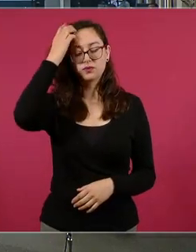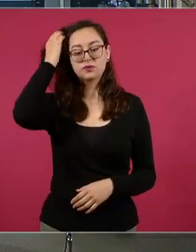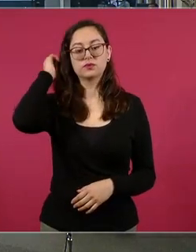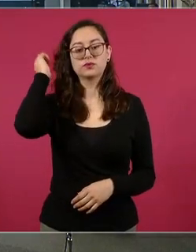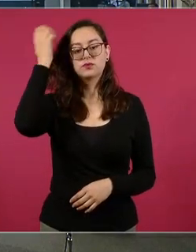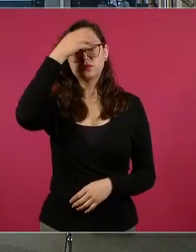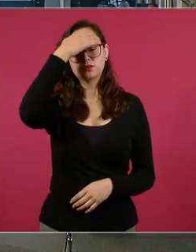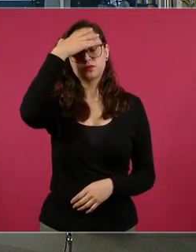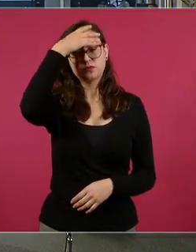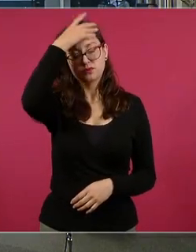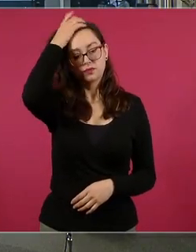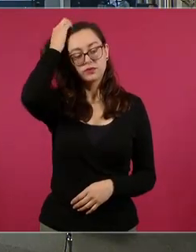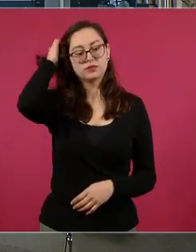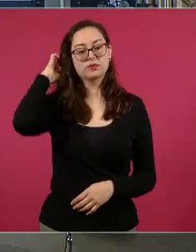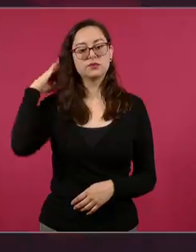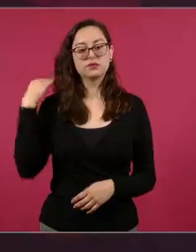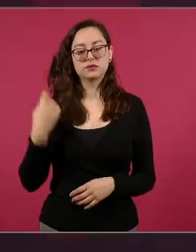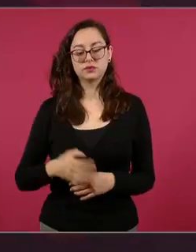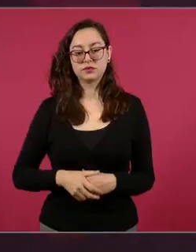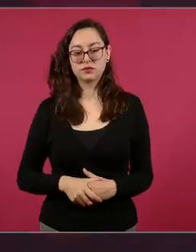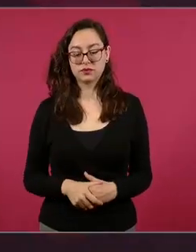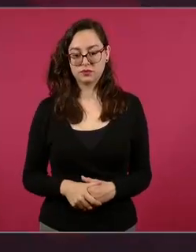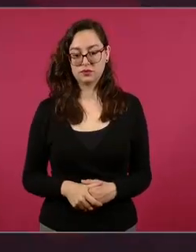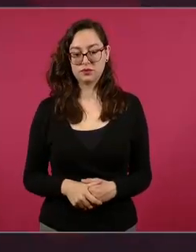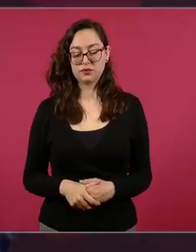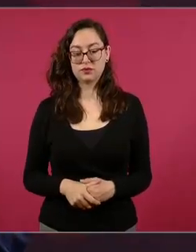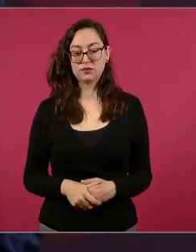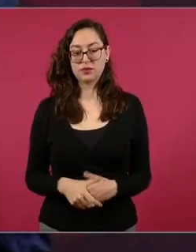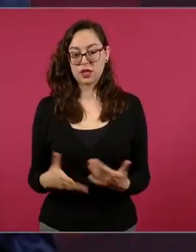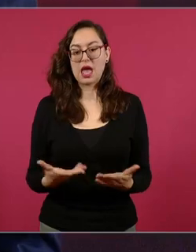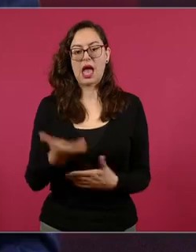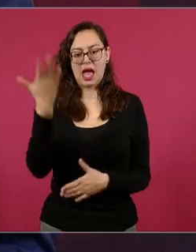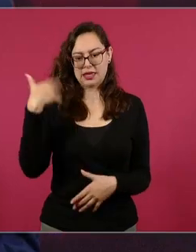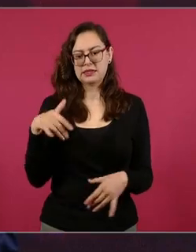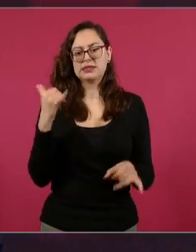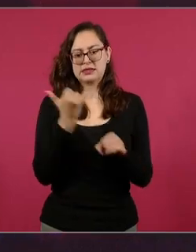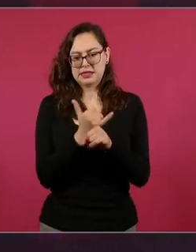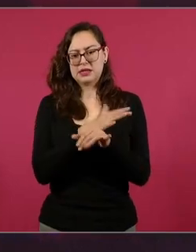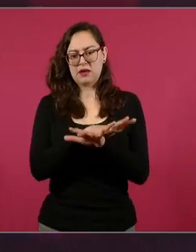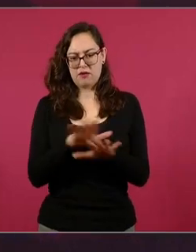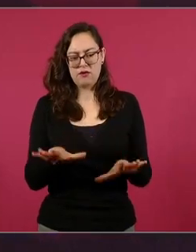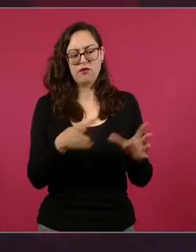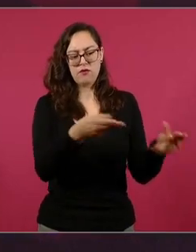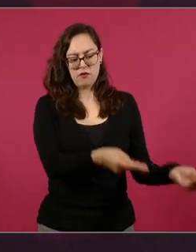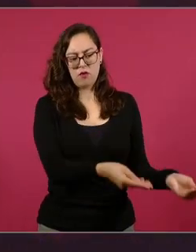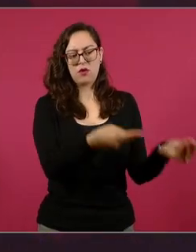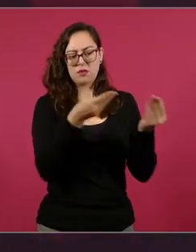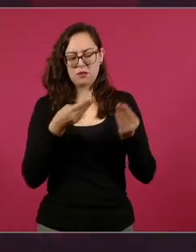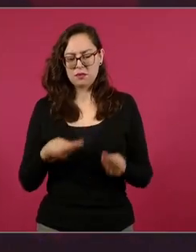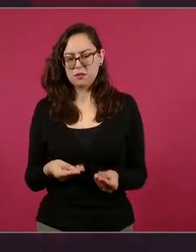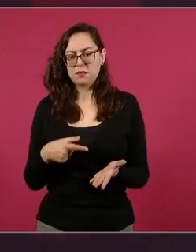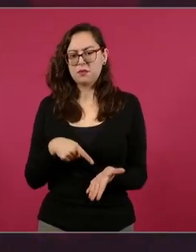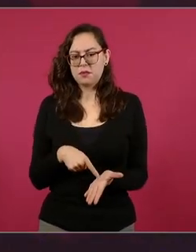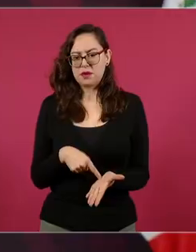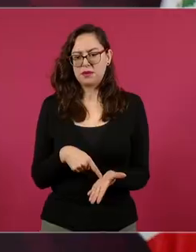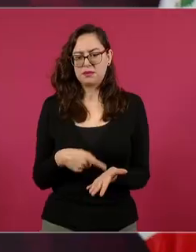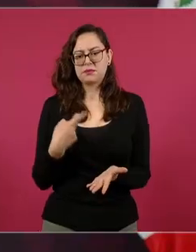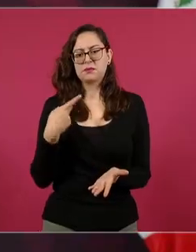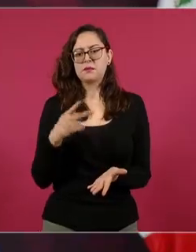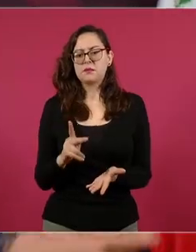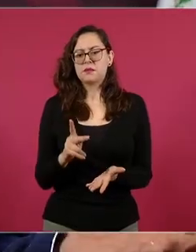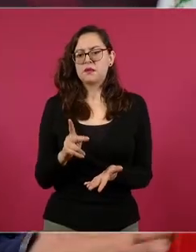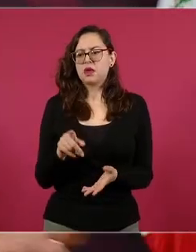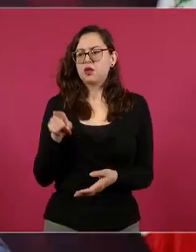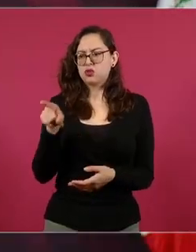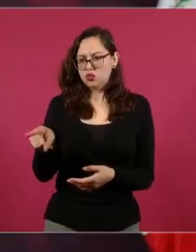Se presentó un informe, pero creo que lo que estás planteando es qué